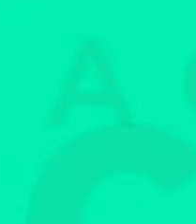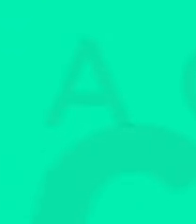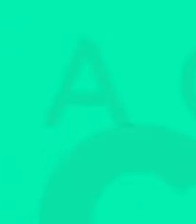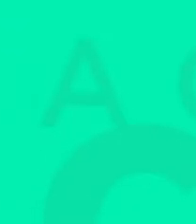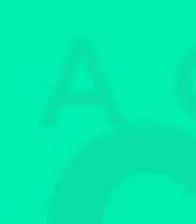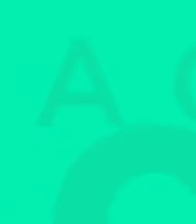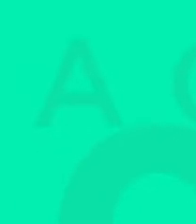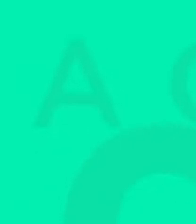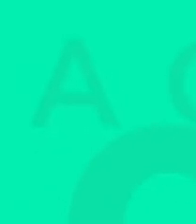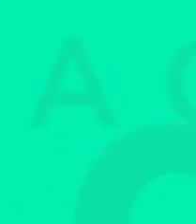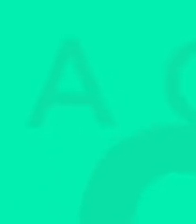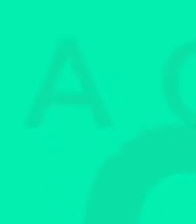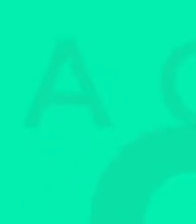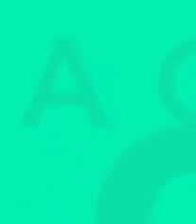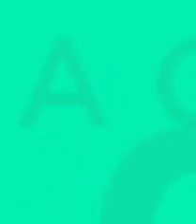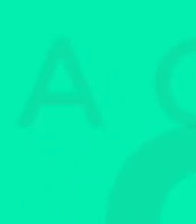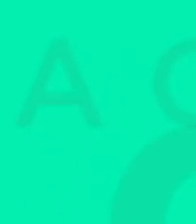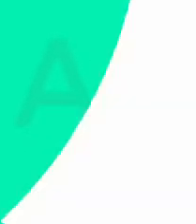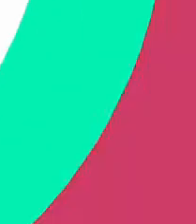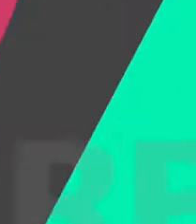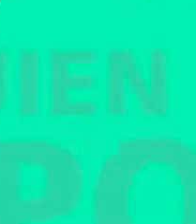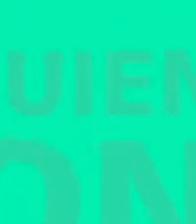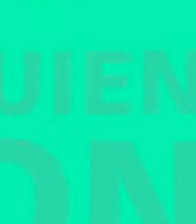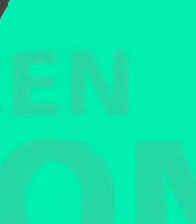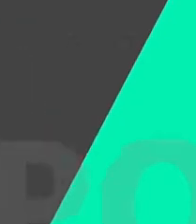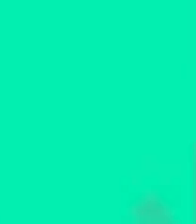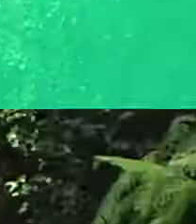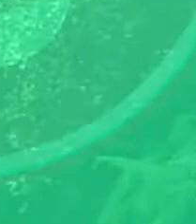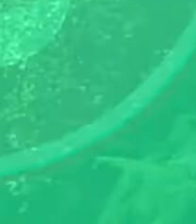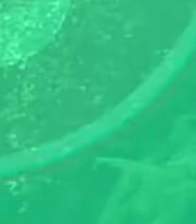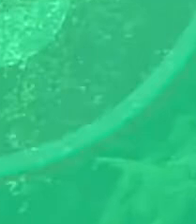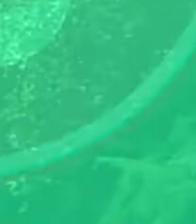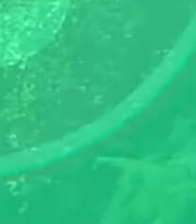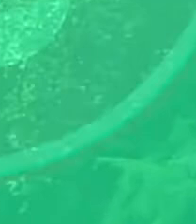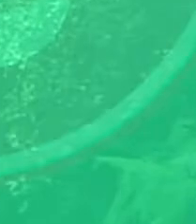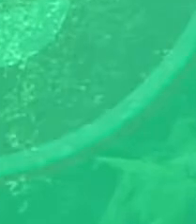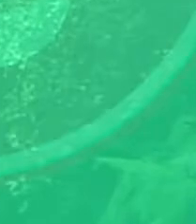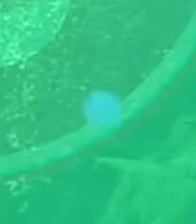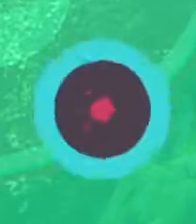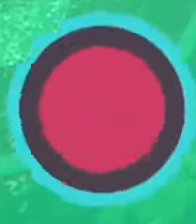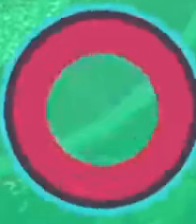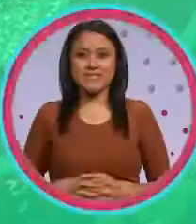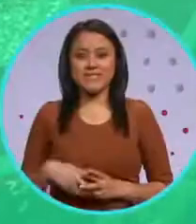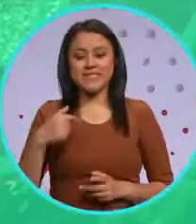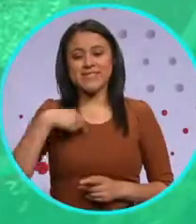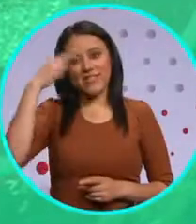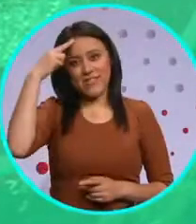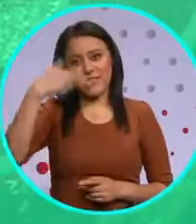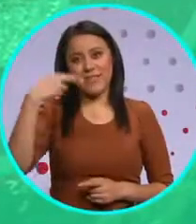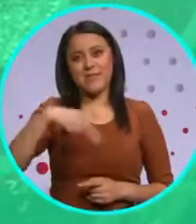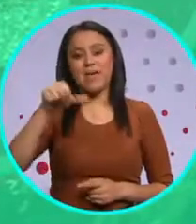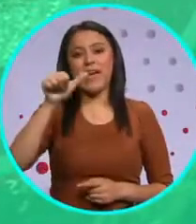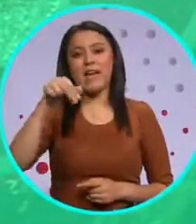en méxico siempre hay alguien que ayude hola soy ángela gonzález con limón y soy directora operativa de casa hogar las